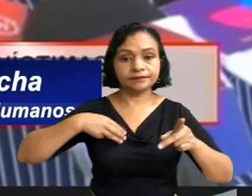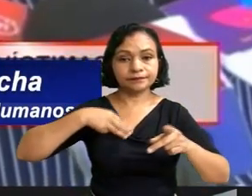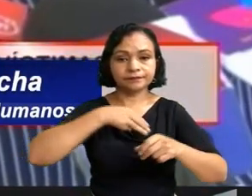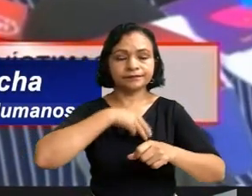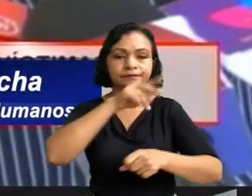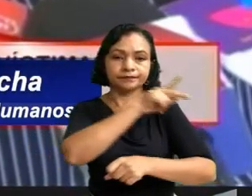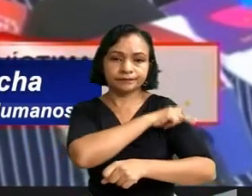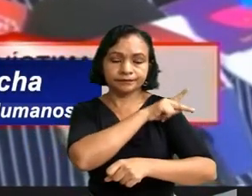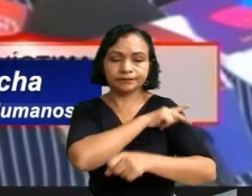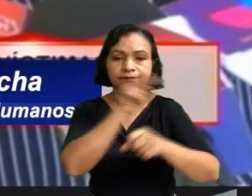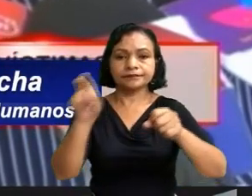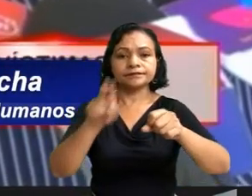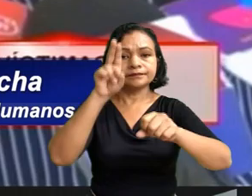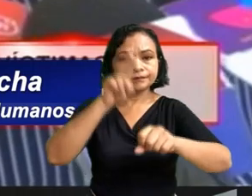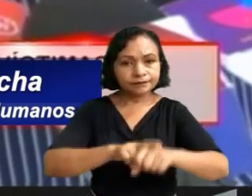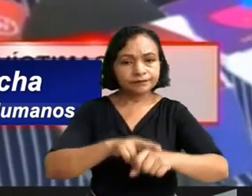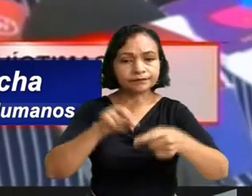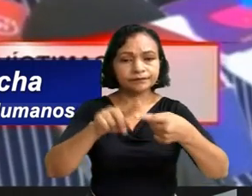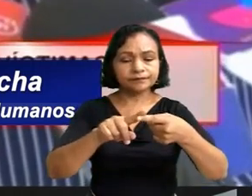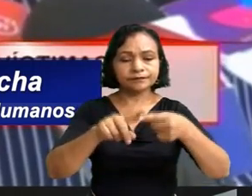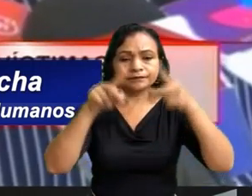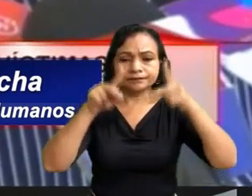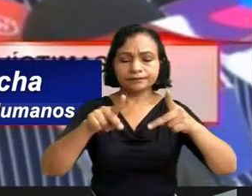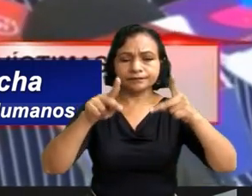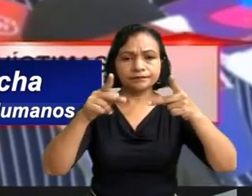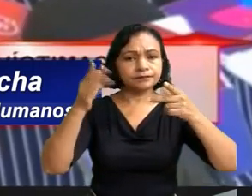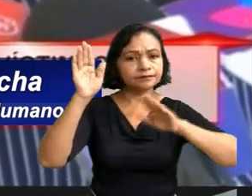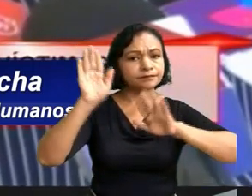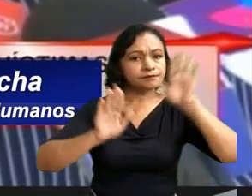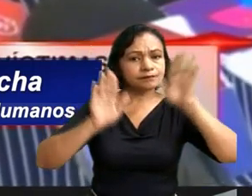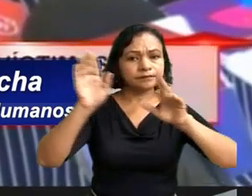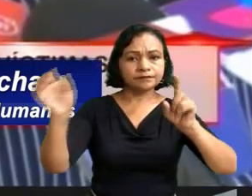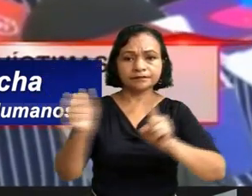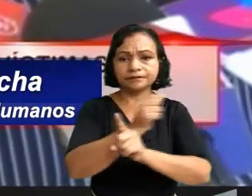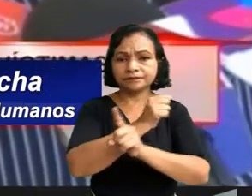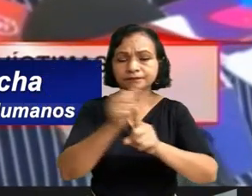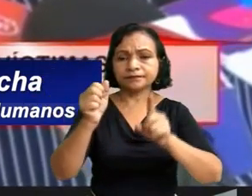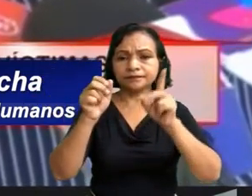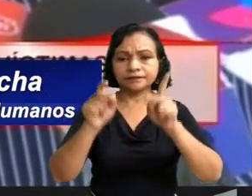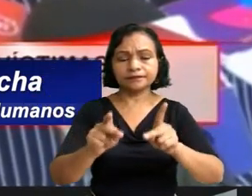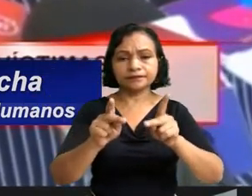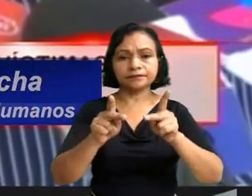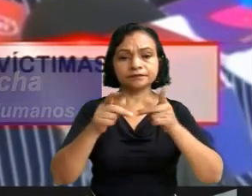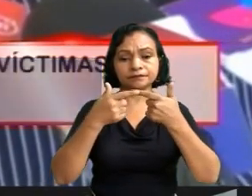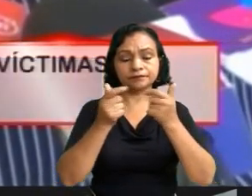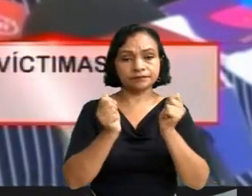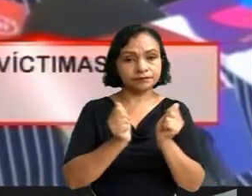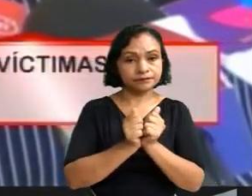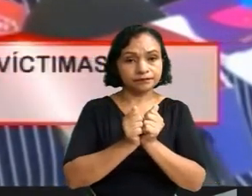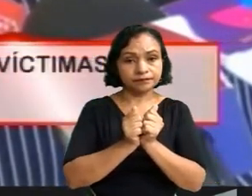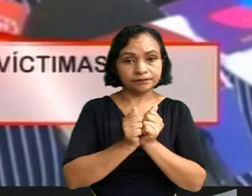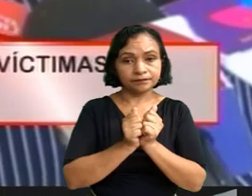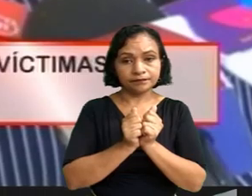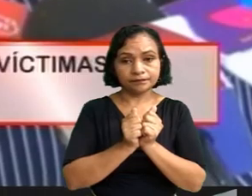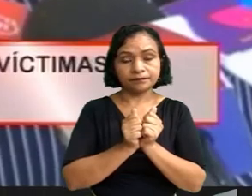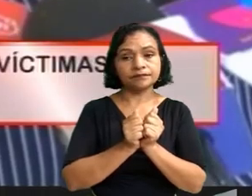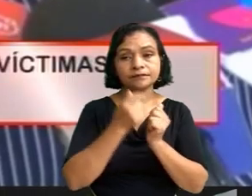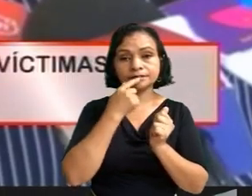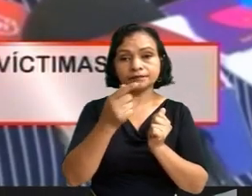nacional ciudadano participante uno de ellos de violencia sin matiz ante y